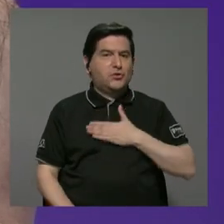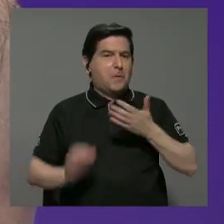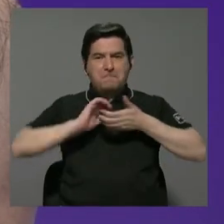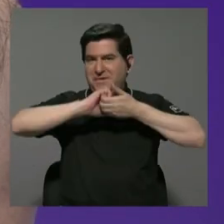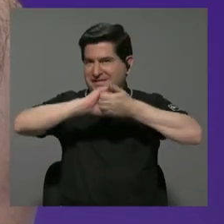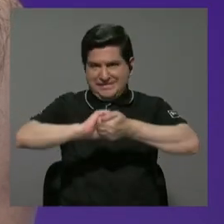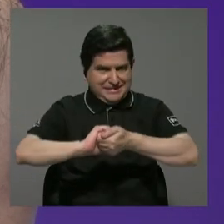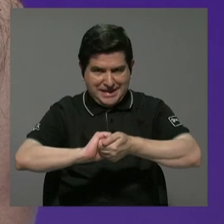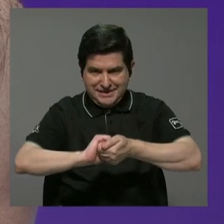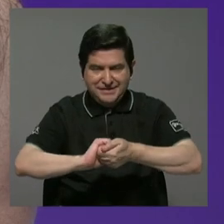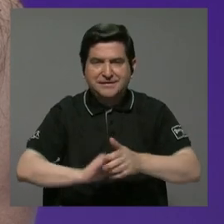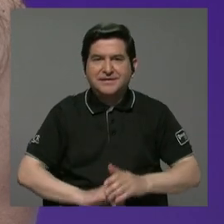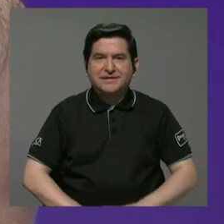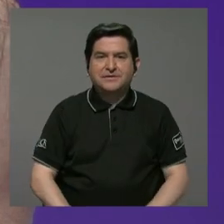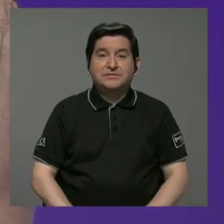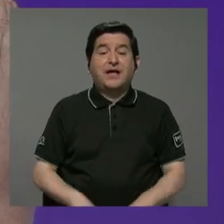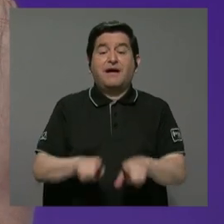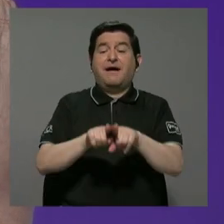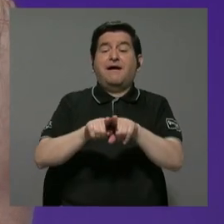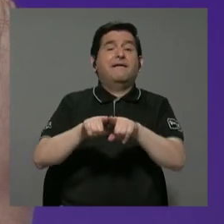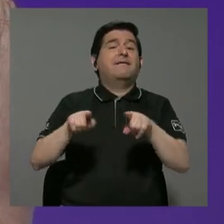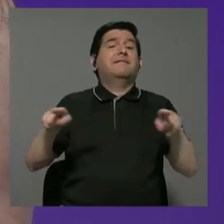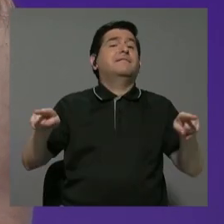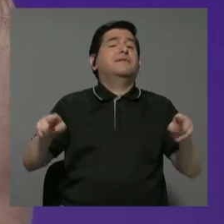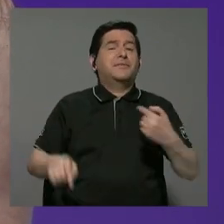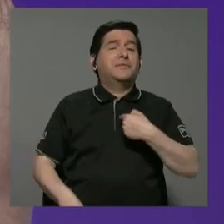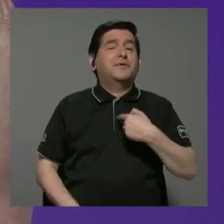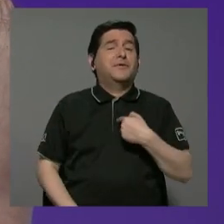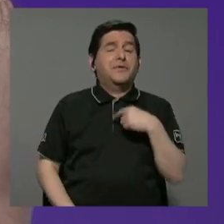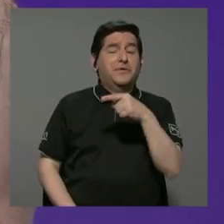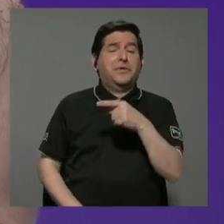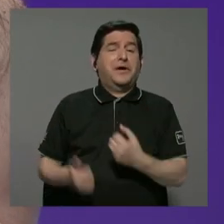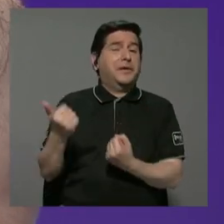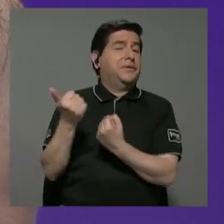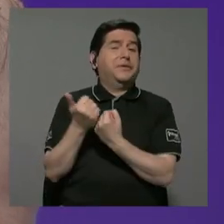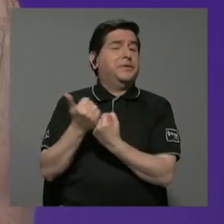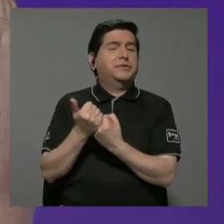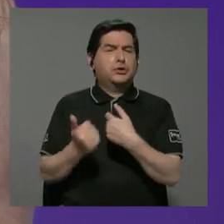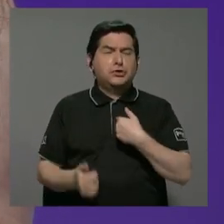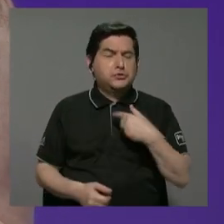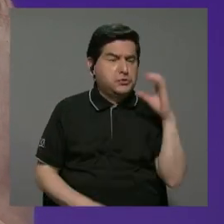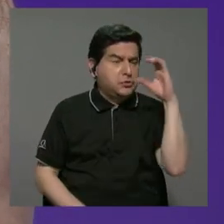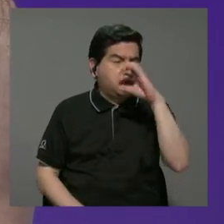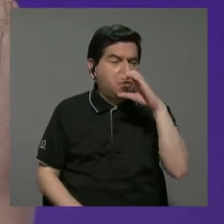aliados y aliadas, tampoco pues tengo que apostar, ¿verdad? Tengo que irme